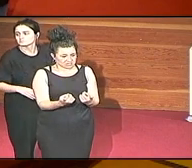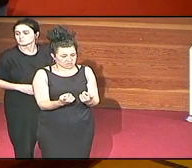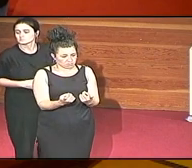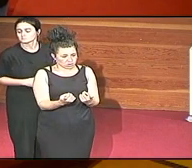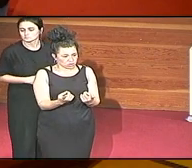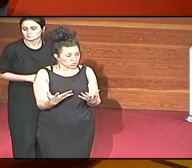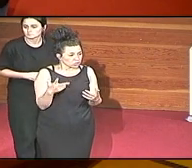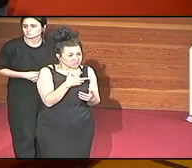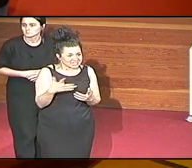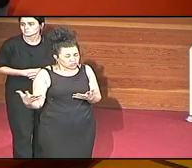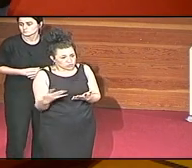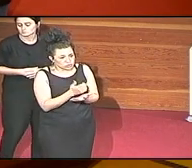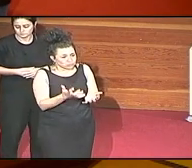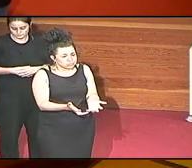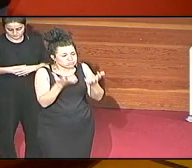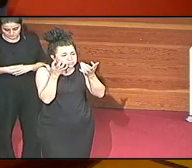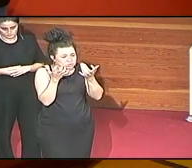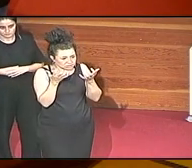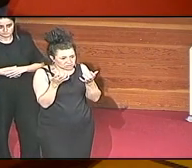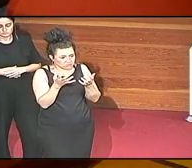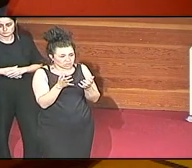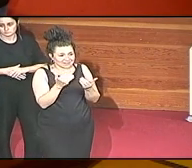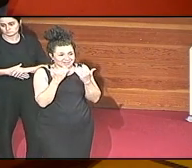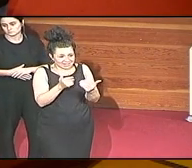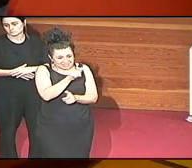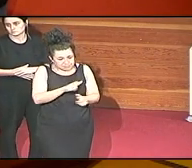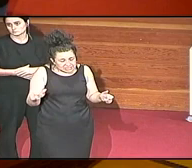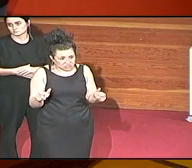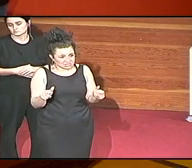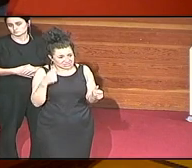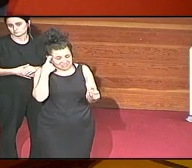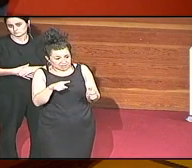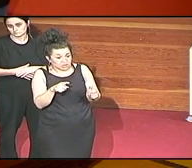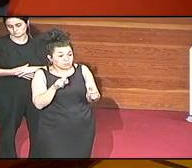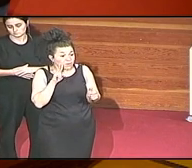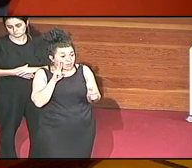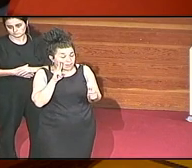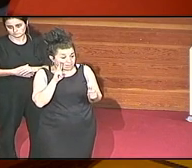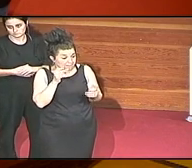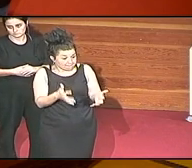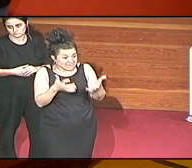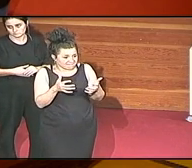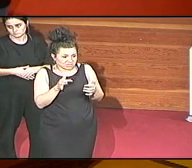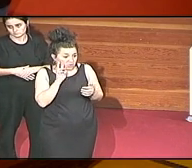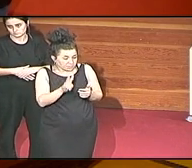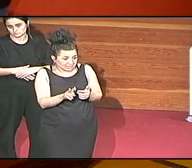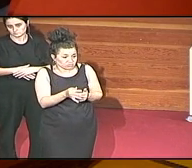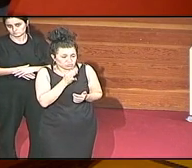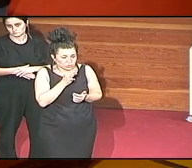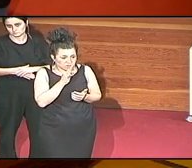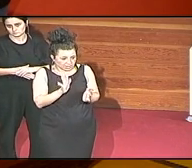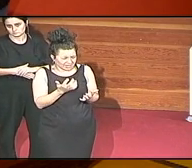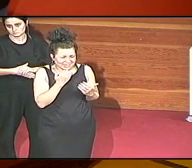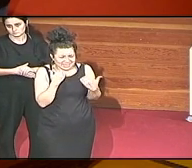gente que lo ha intentado vamos a viendo qué probablemente el beneficio no lo iba a ver nada de ellos hay miles de ejemplos pero él